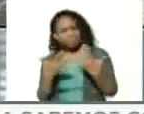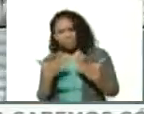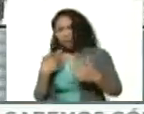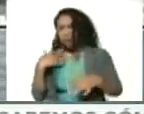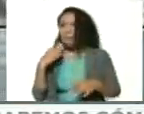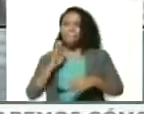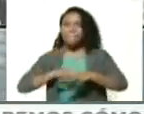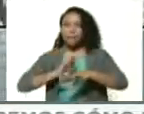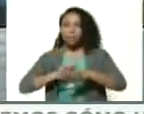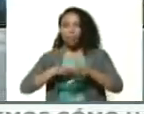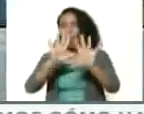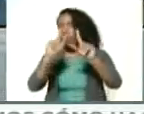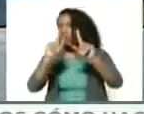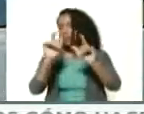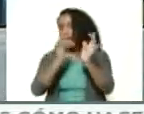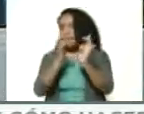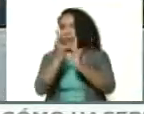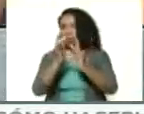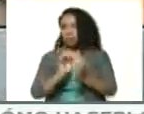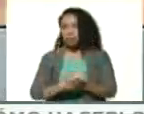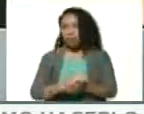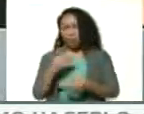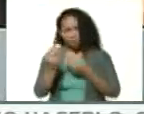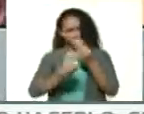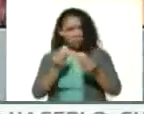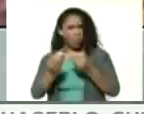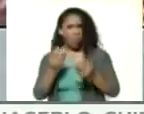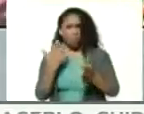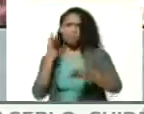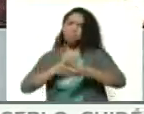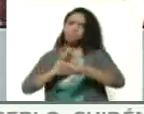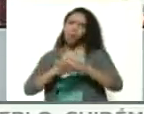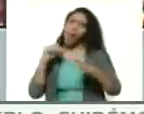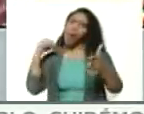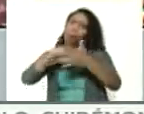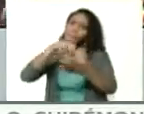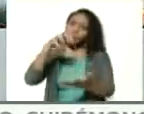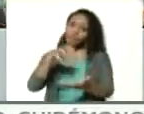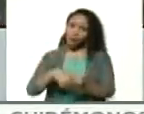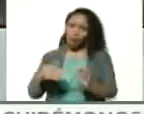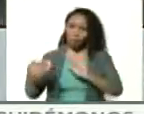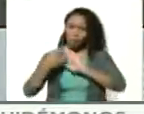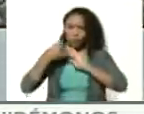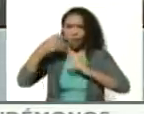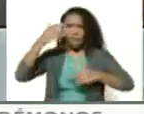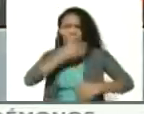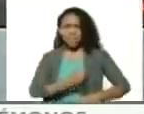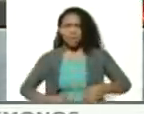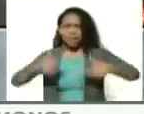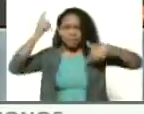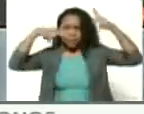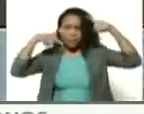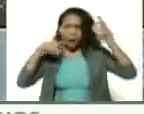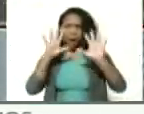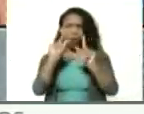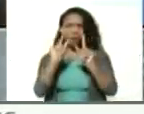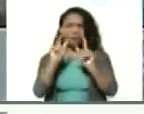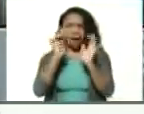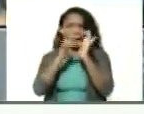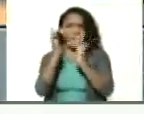pasó el 11 de abril? ¿Cómo fue el golpe de Estado contra el comandante Chávez aquel 11 de